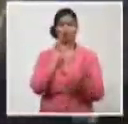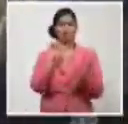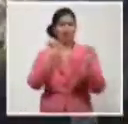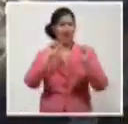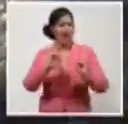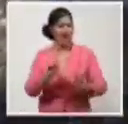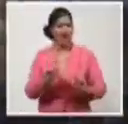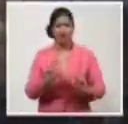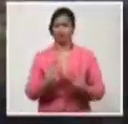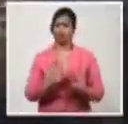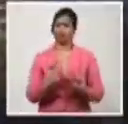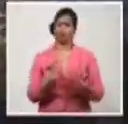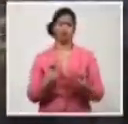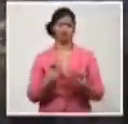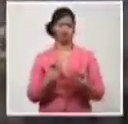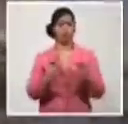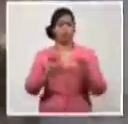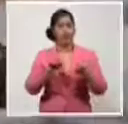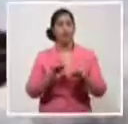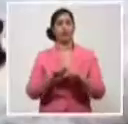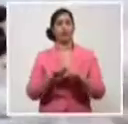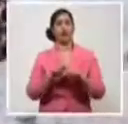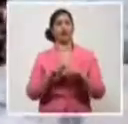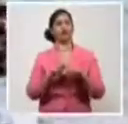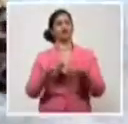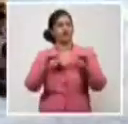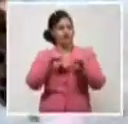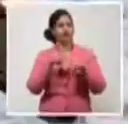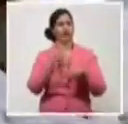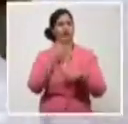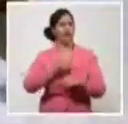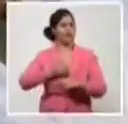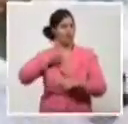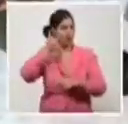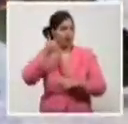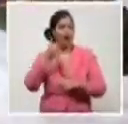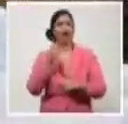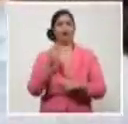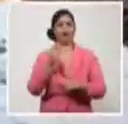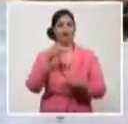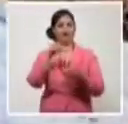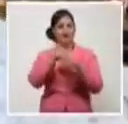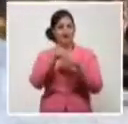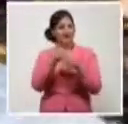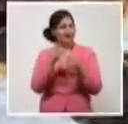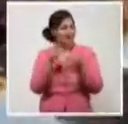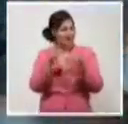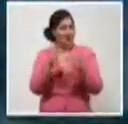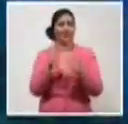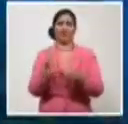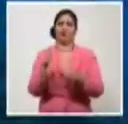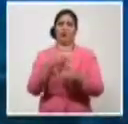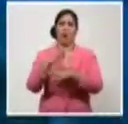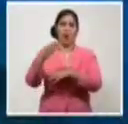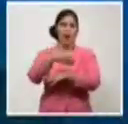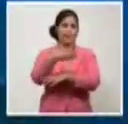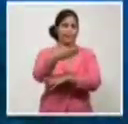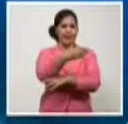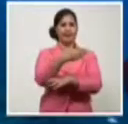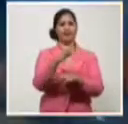biodiversidad marina, restaurar las capacidades del océano como fuente de alimento y como regulador del